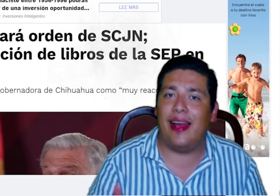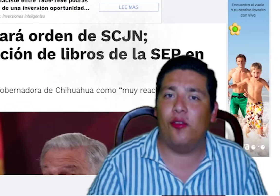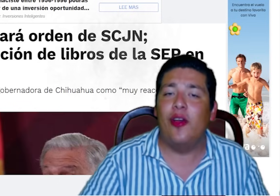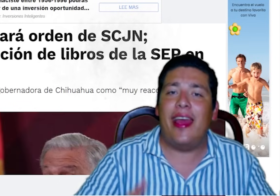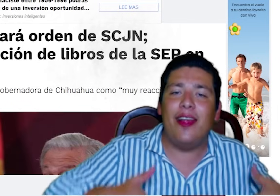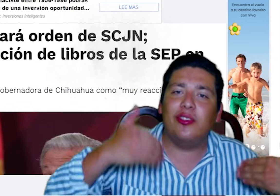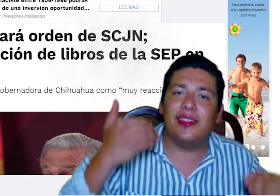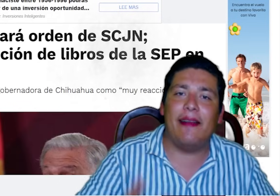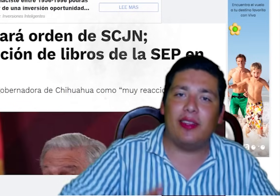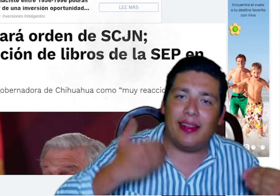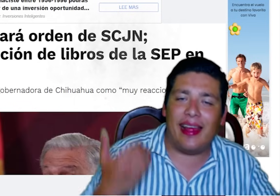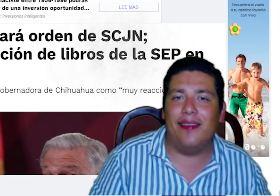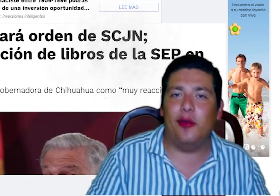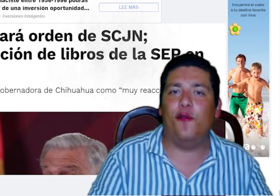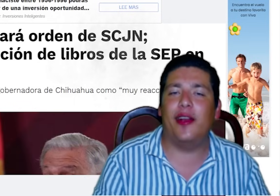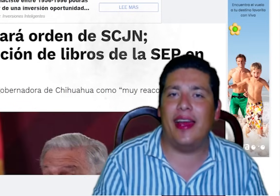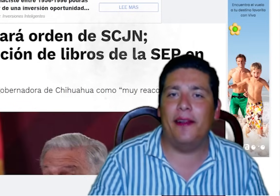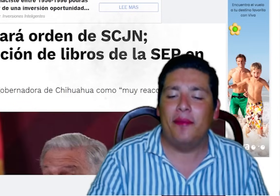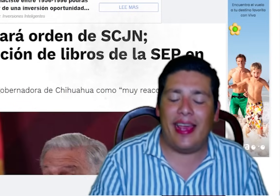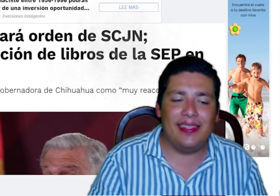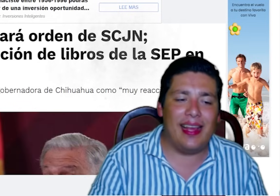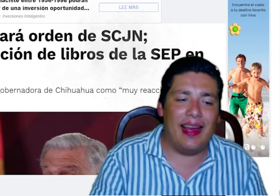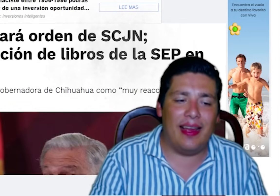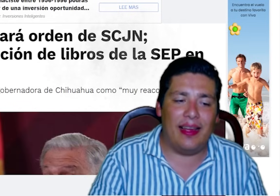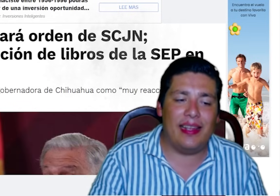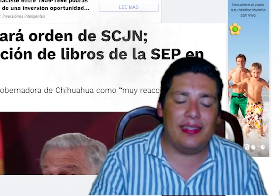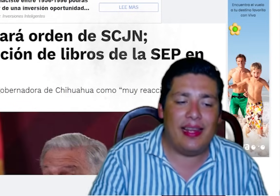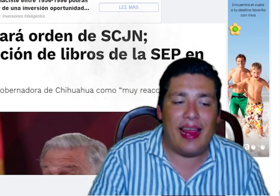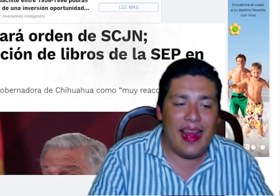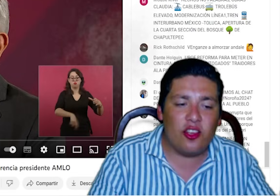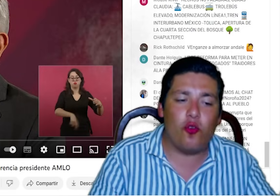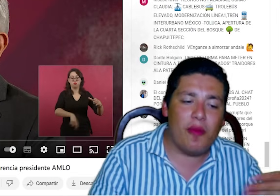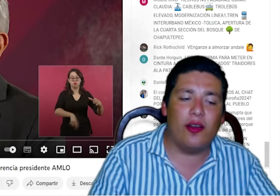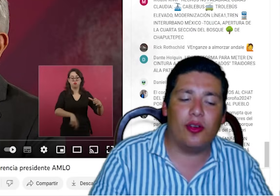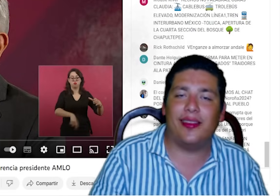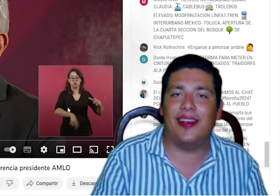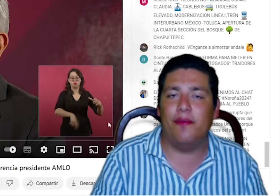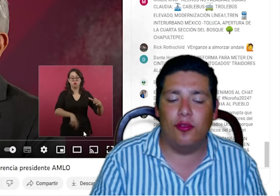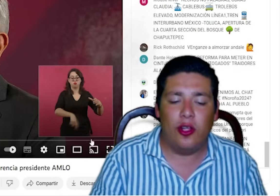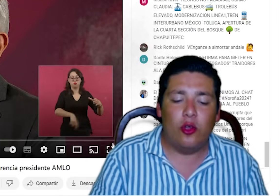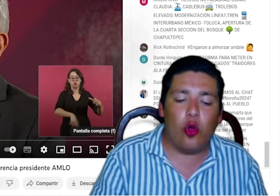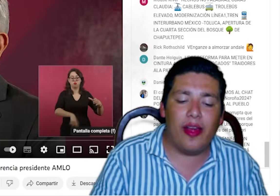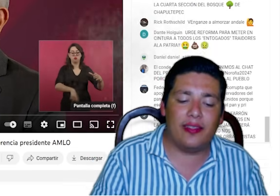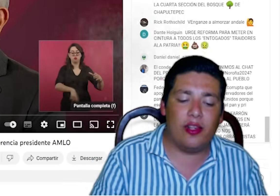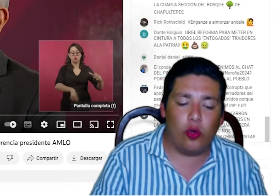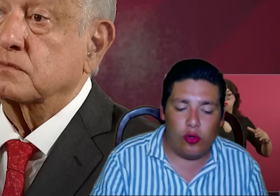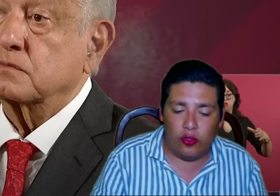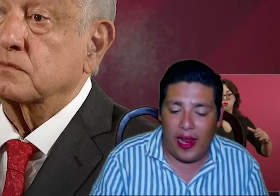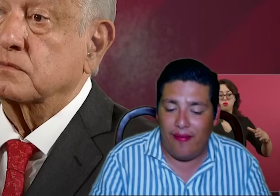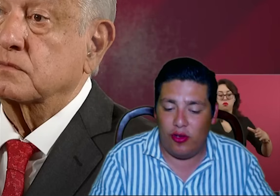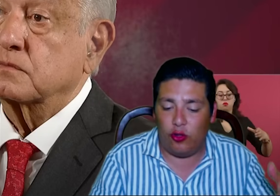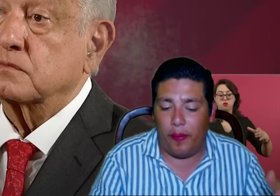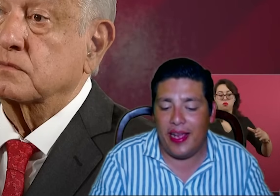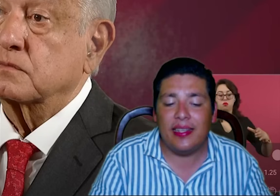el Estado. Ellos están tratando de frenar este derecho humano que tenemos todas y